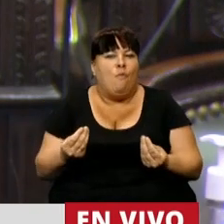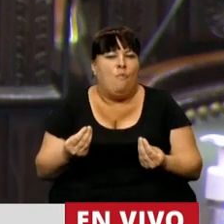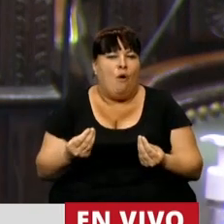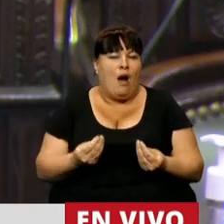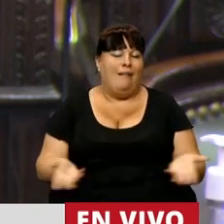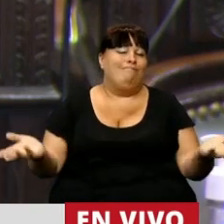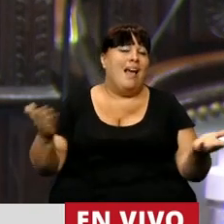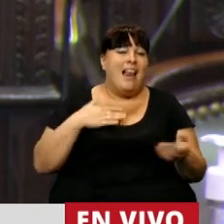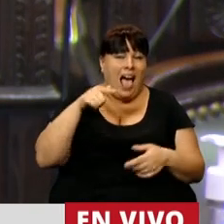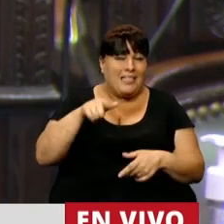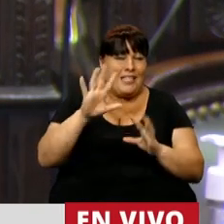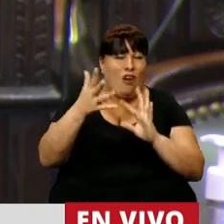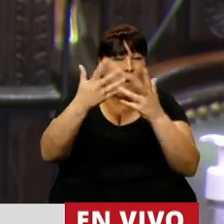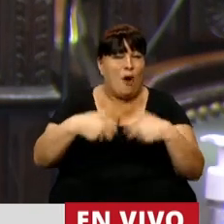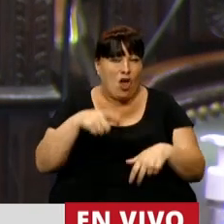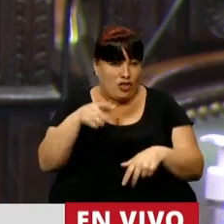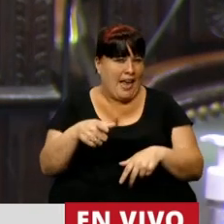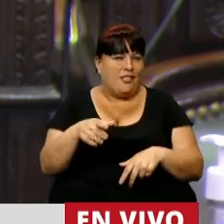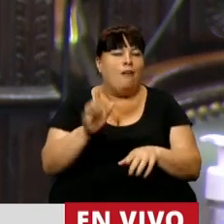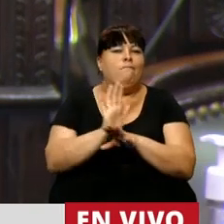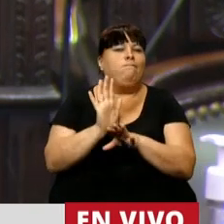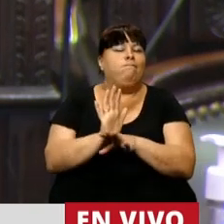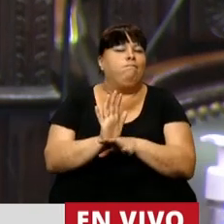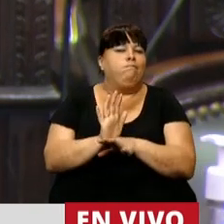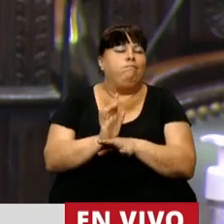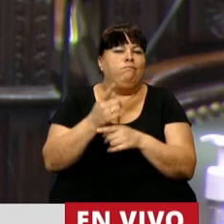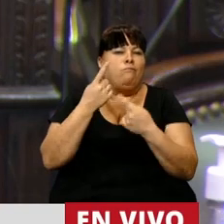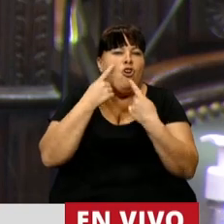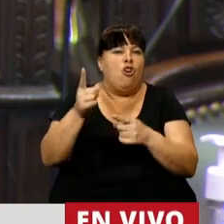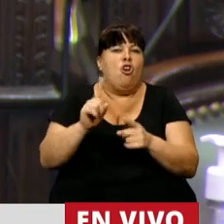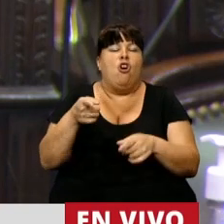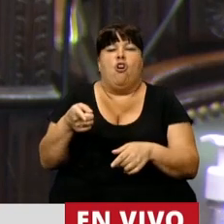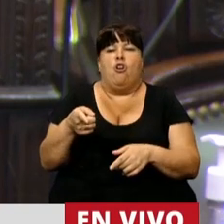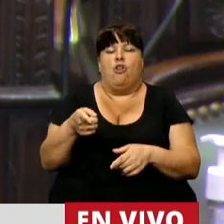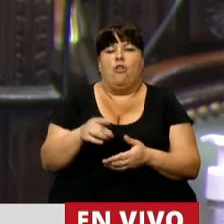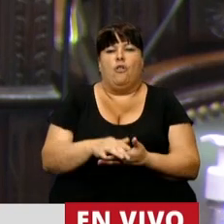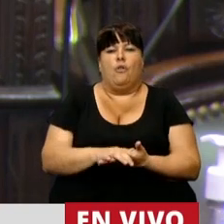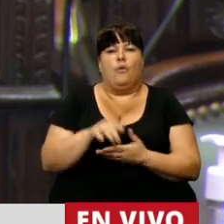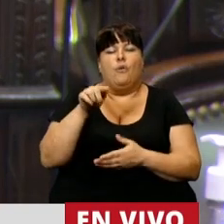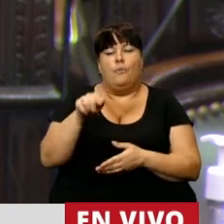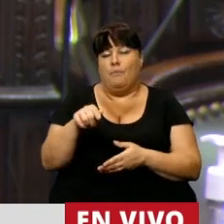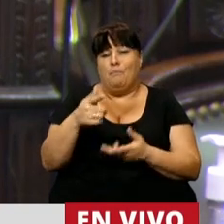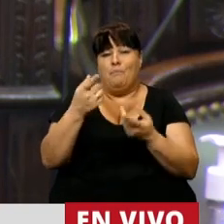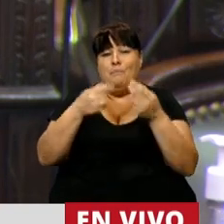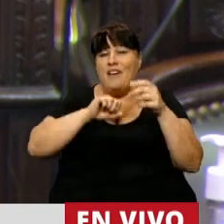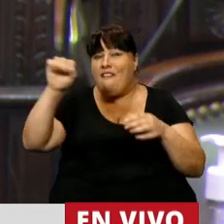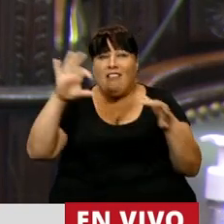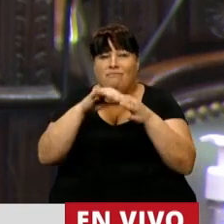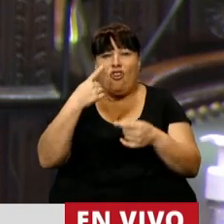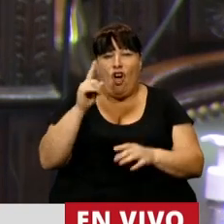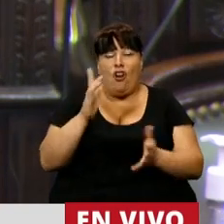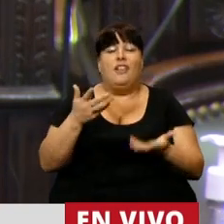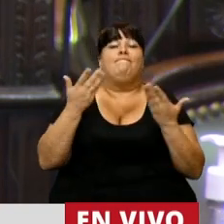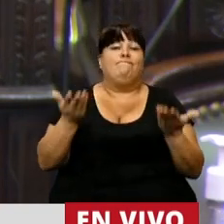Y lamentablemente este proyecto desconoce, señor presidente, esto y por eso